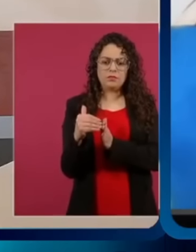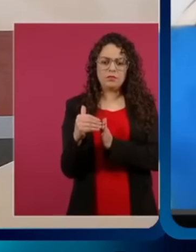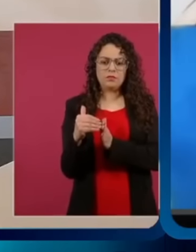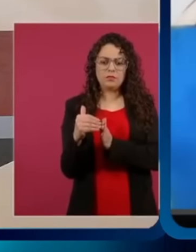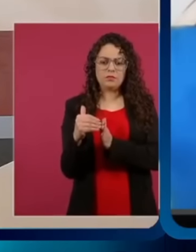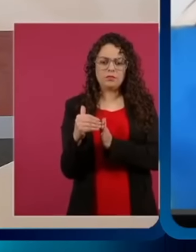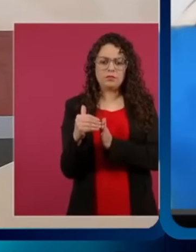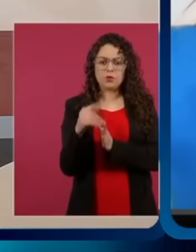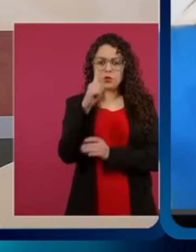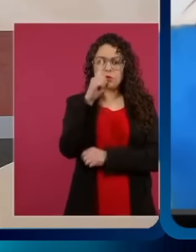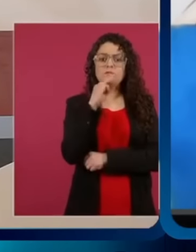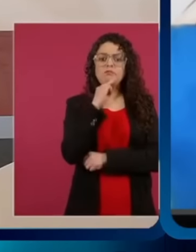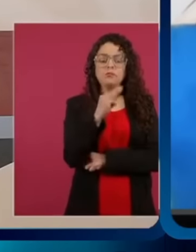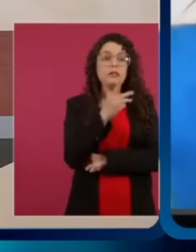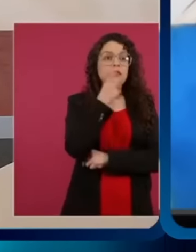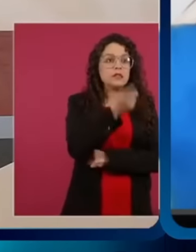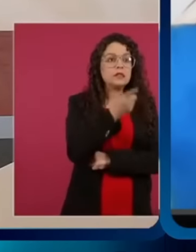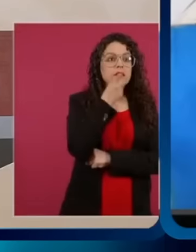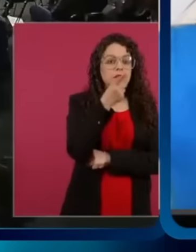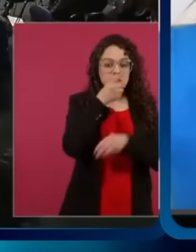en un mensaje